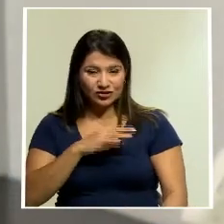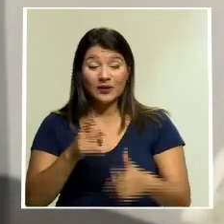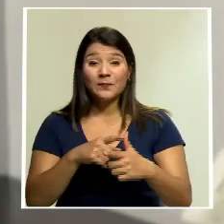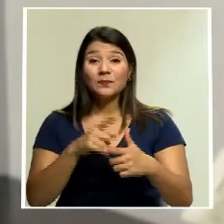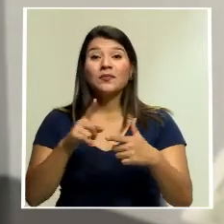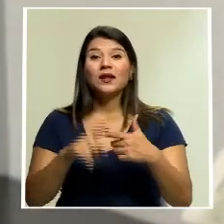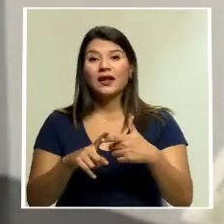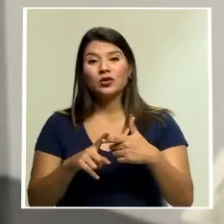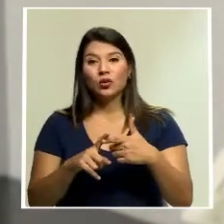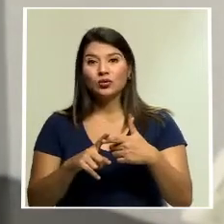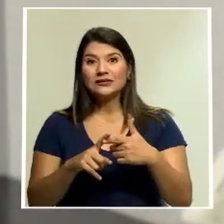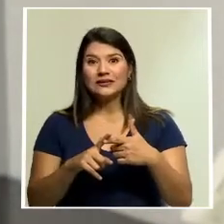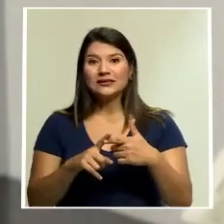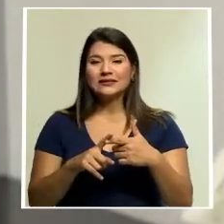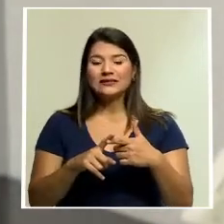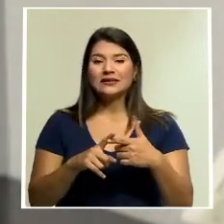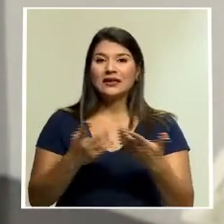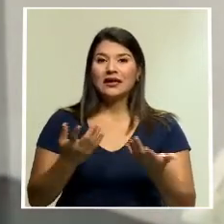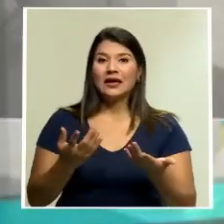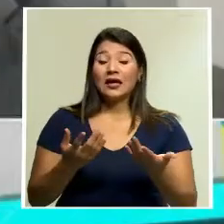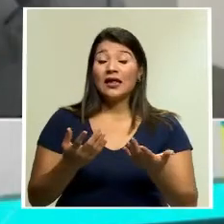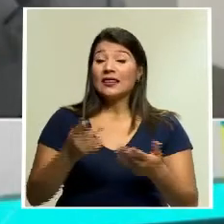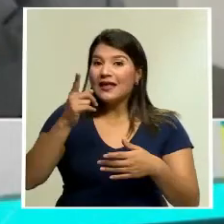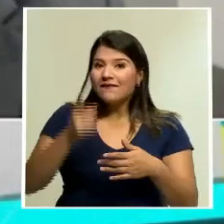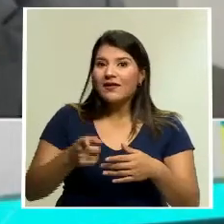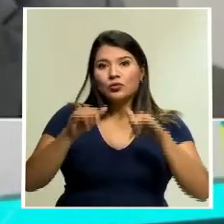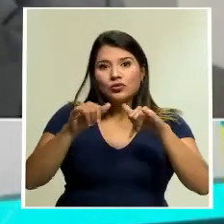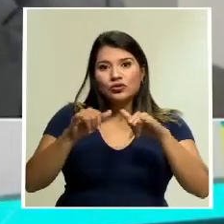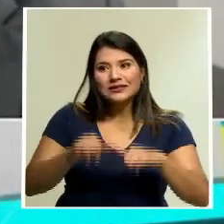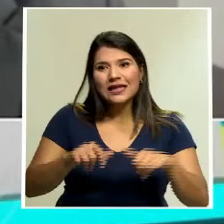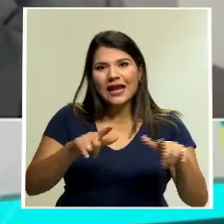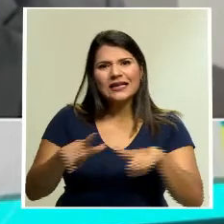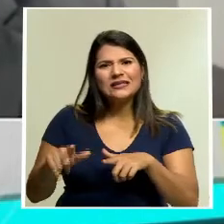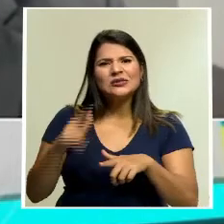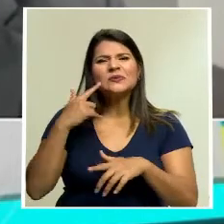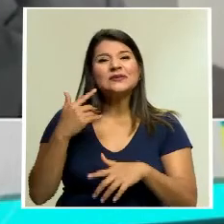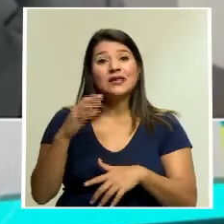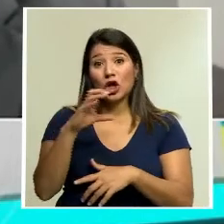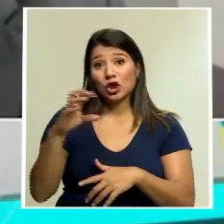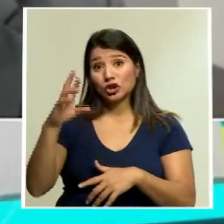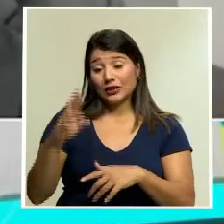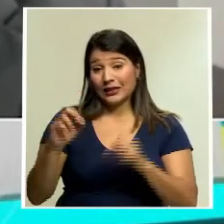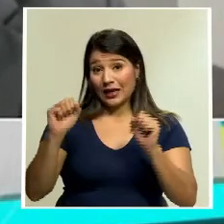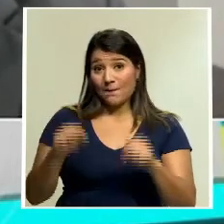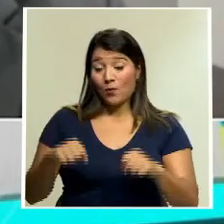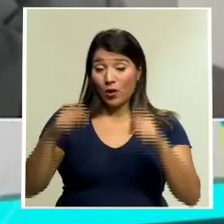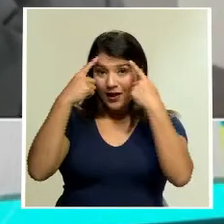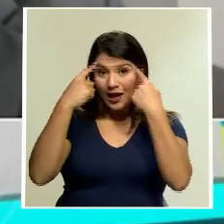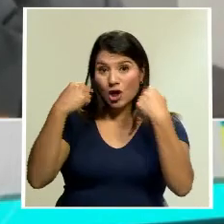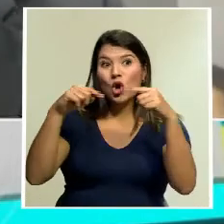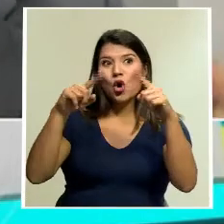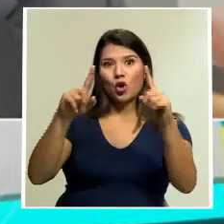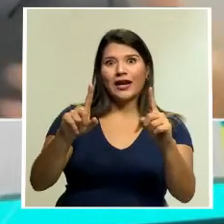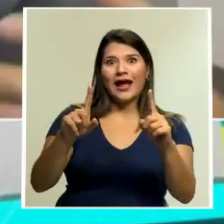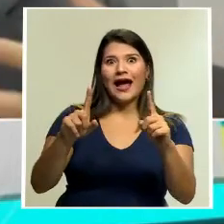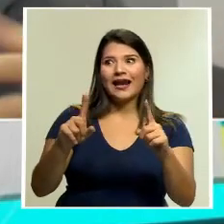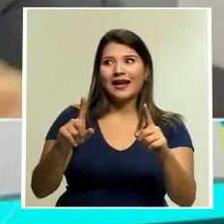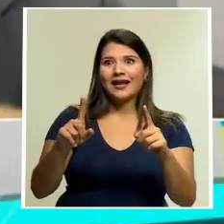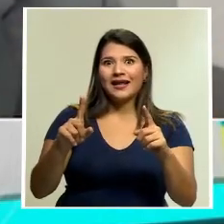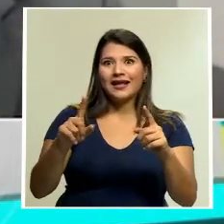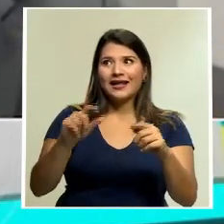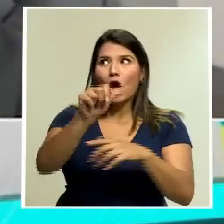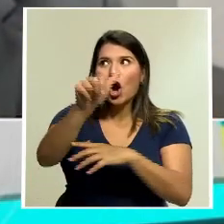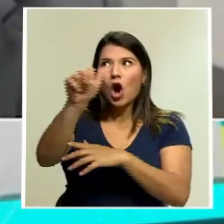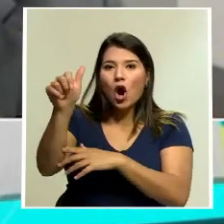distribución de los recursos. Bueno, tenemos que preparar al país para poder lograr ser ese centro de atracción